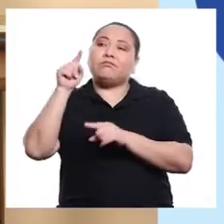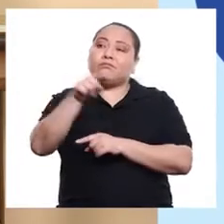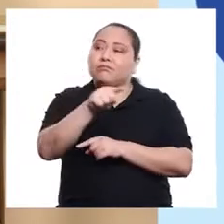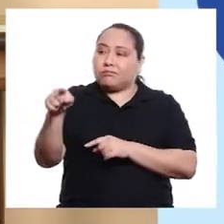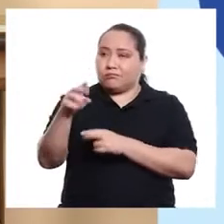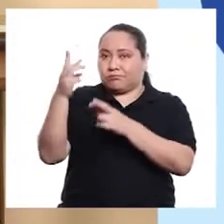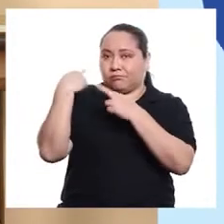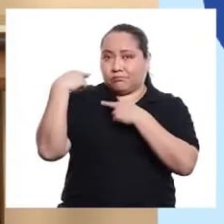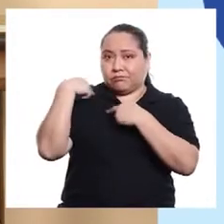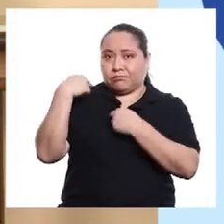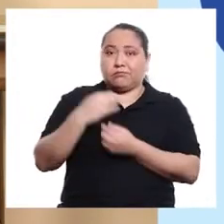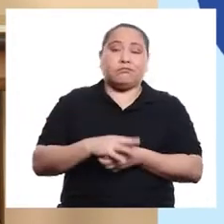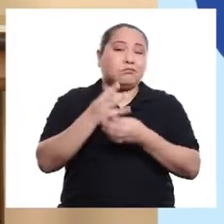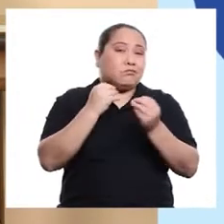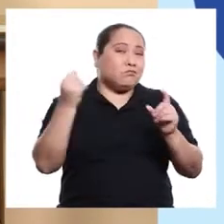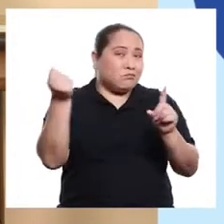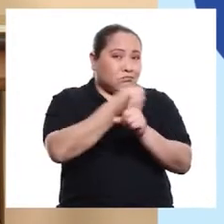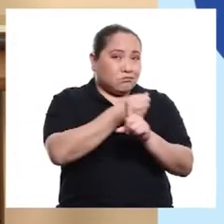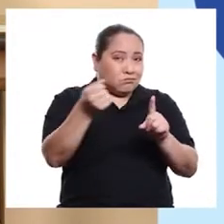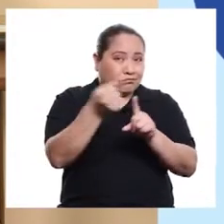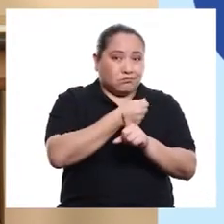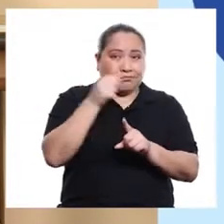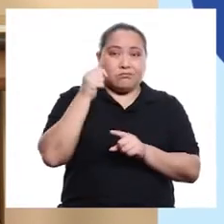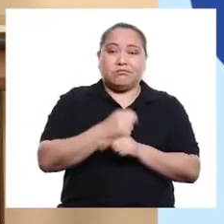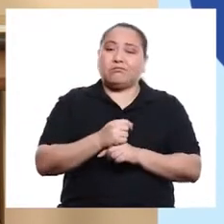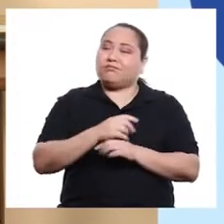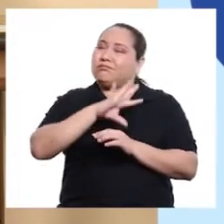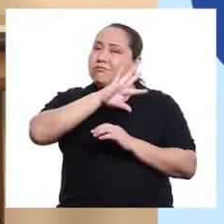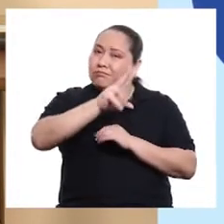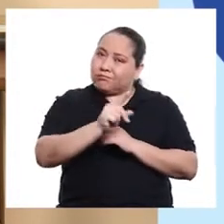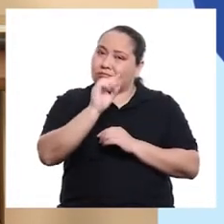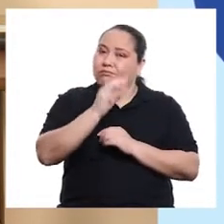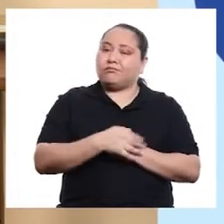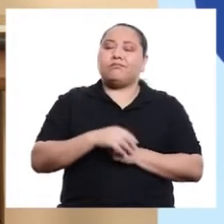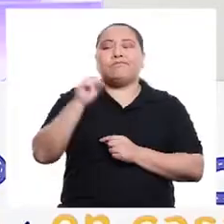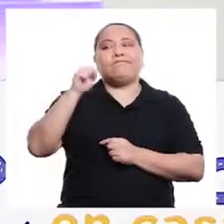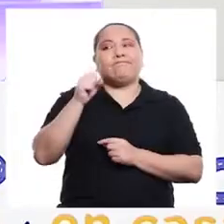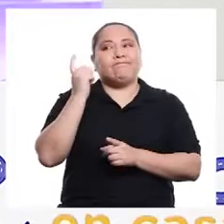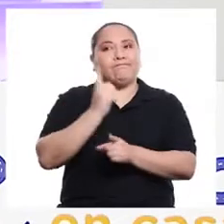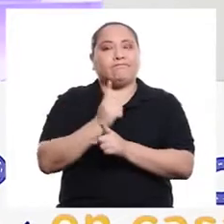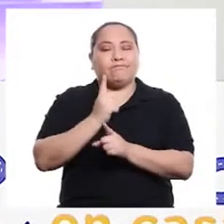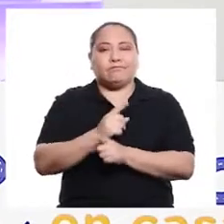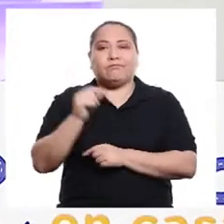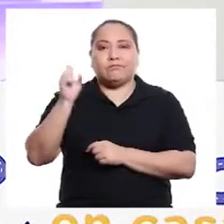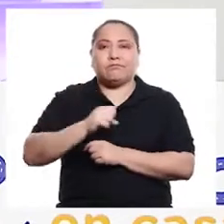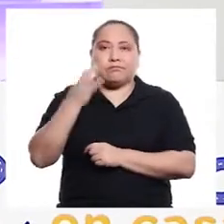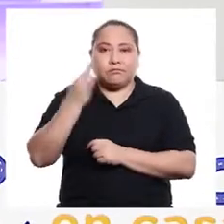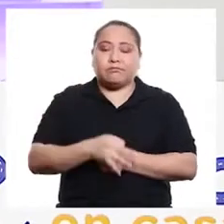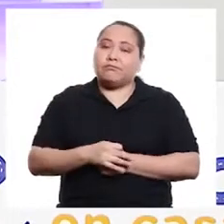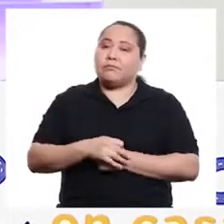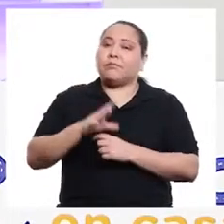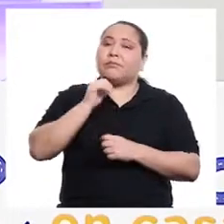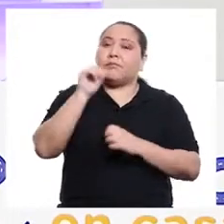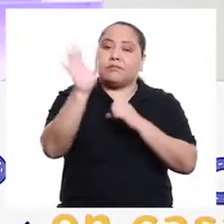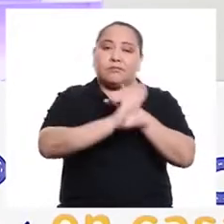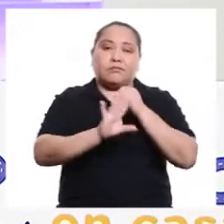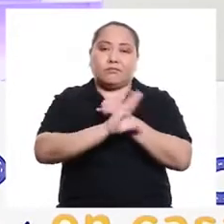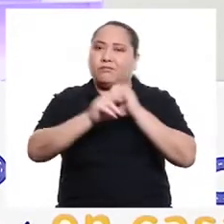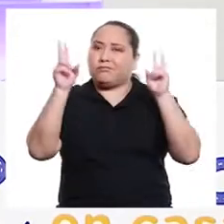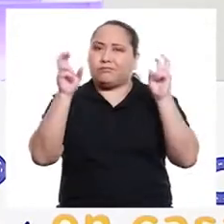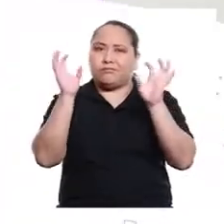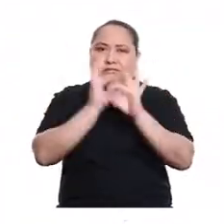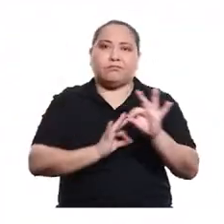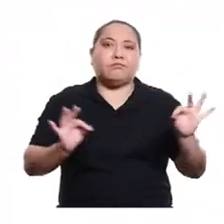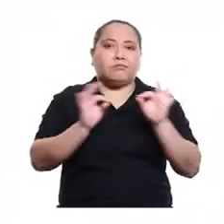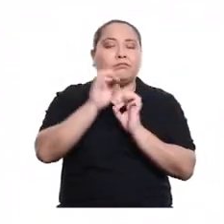vez son responsables de la mayoría de la violencia y los delitos. Definitivamente, la inseguridad es un tema